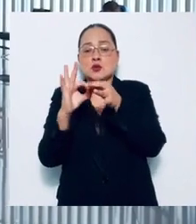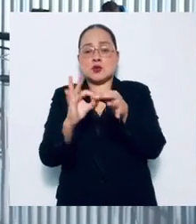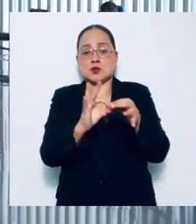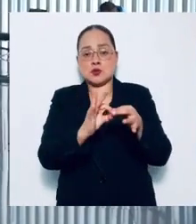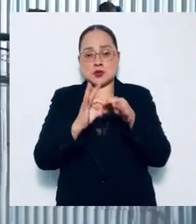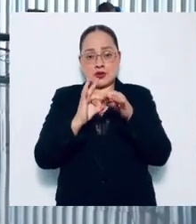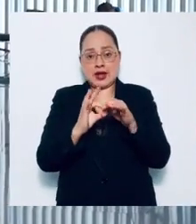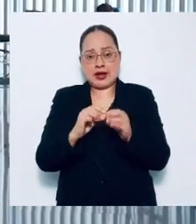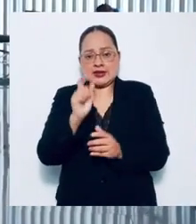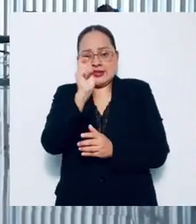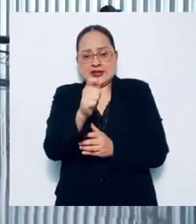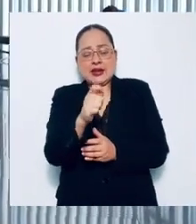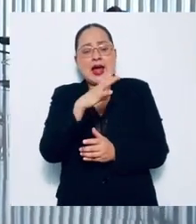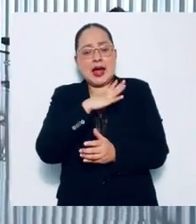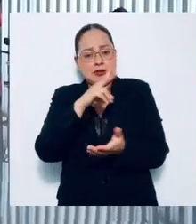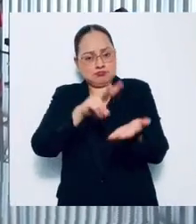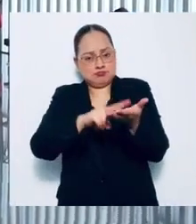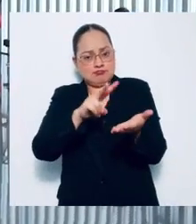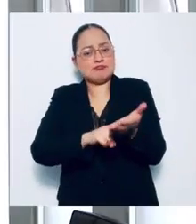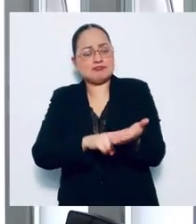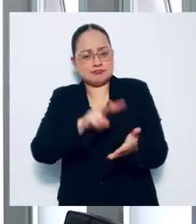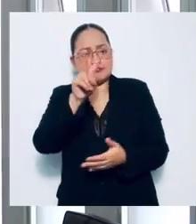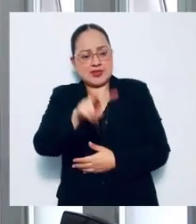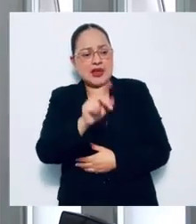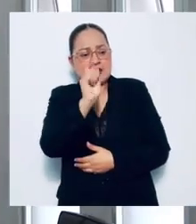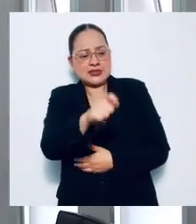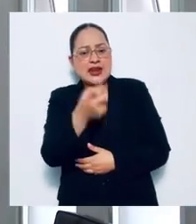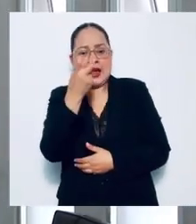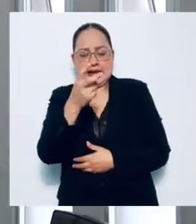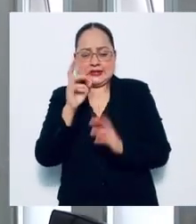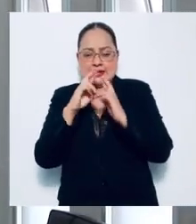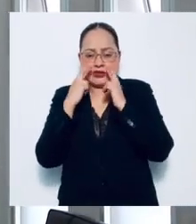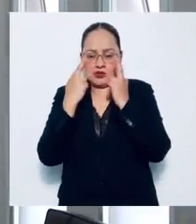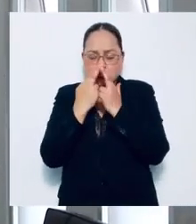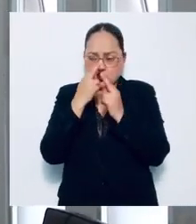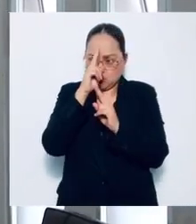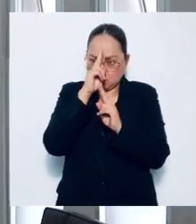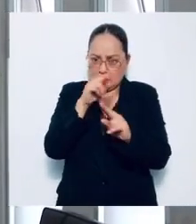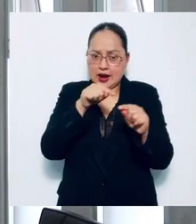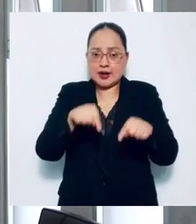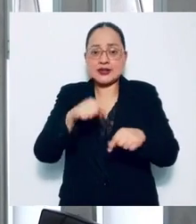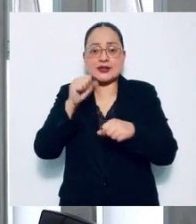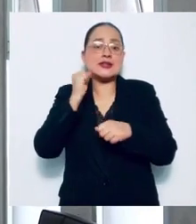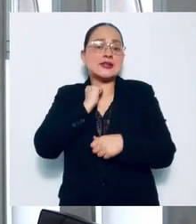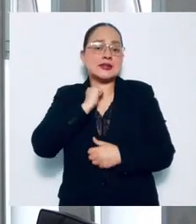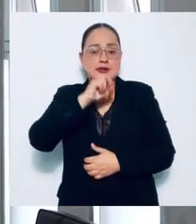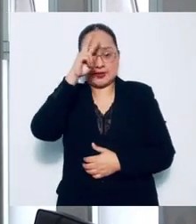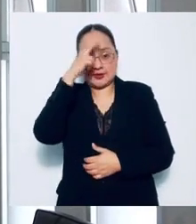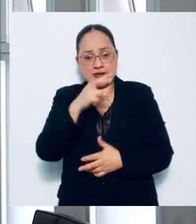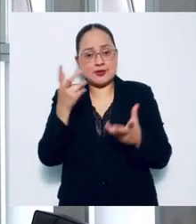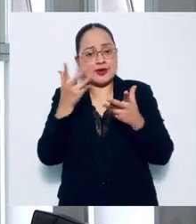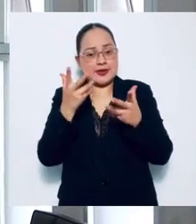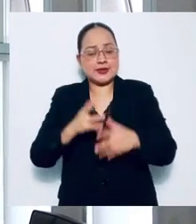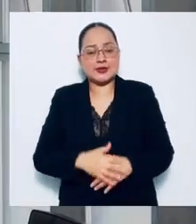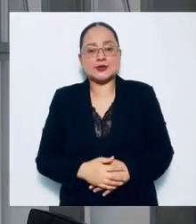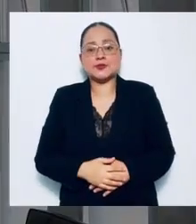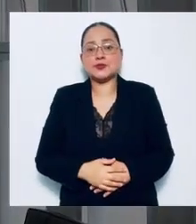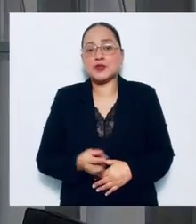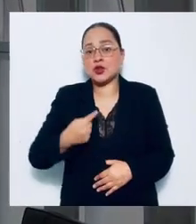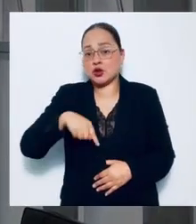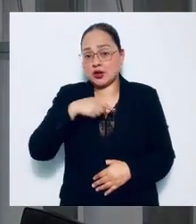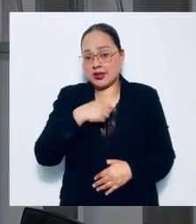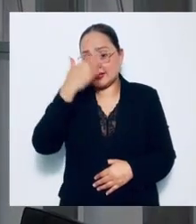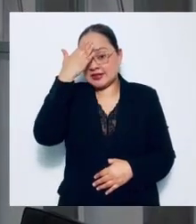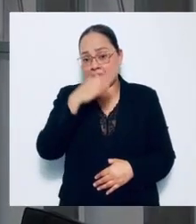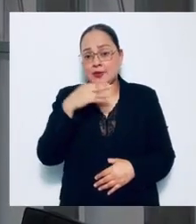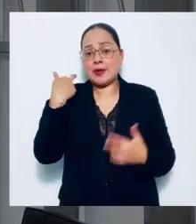unidad. Ese es el significado real de esa ceremonia que se llevó a cabo aquí en el Senado de la República. Sabemos